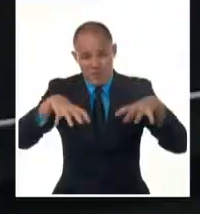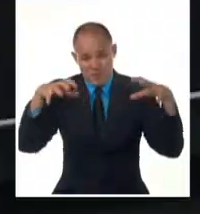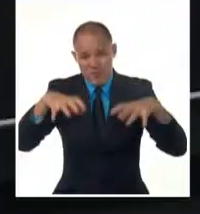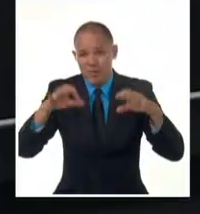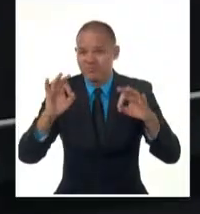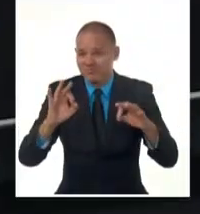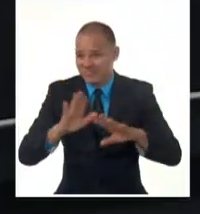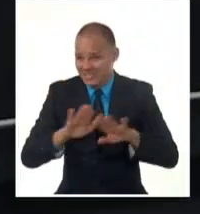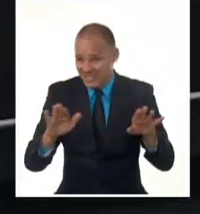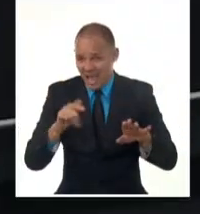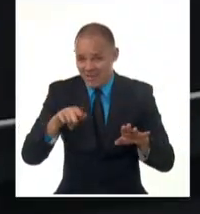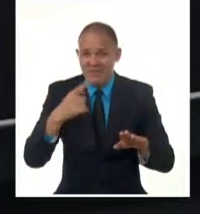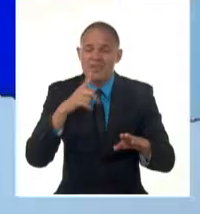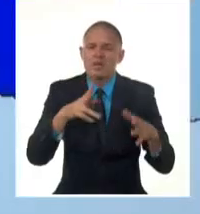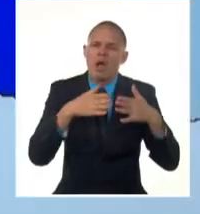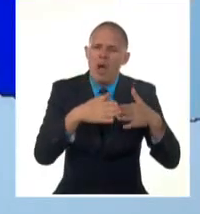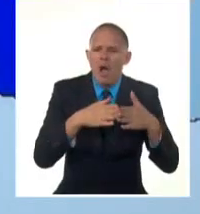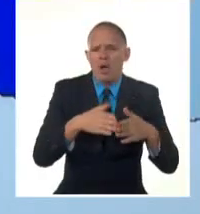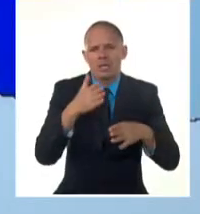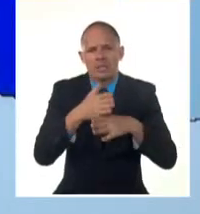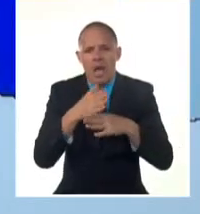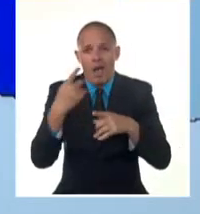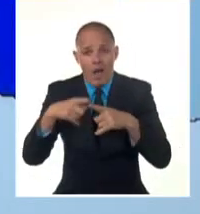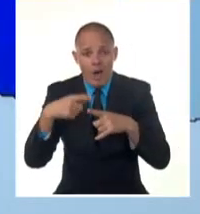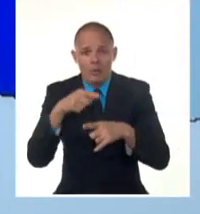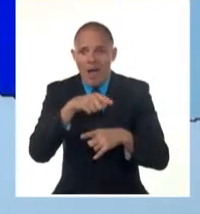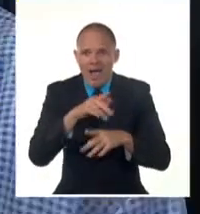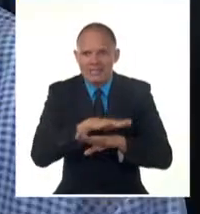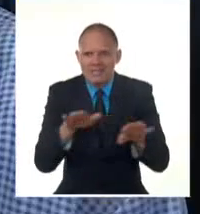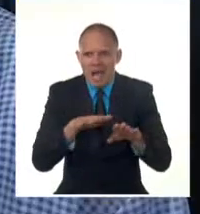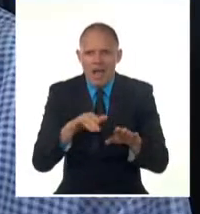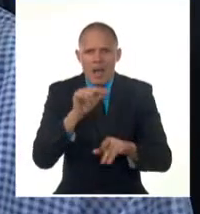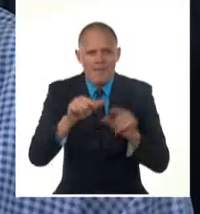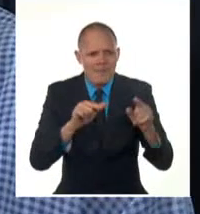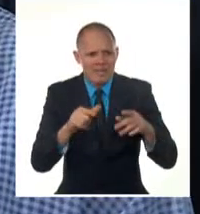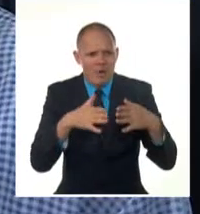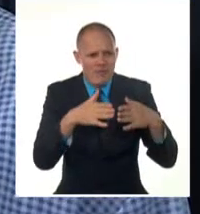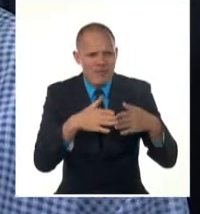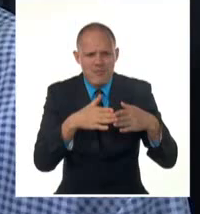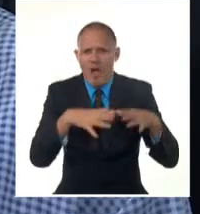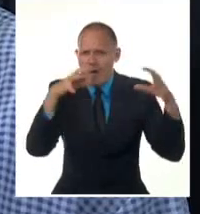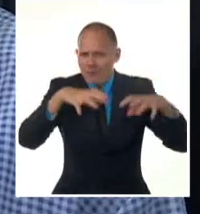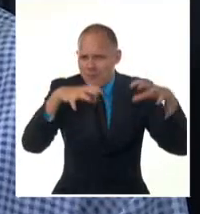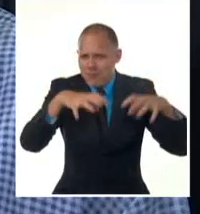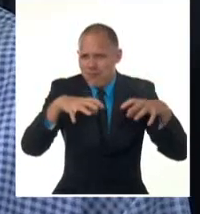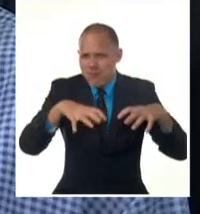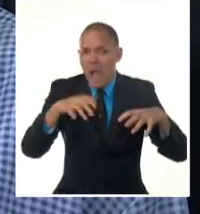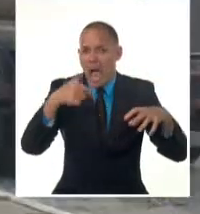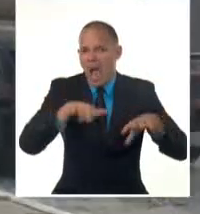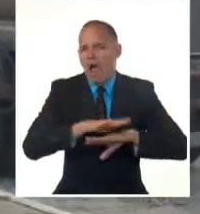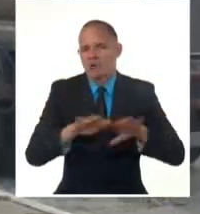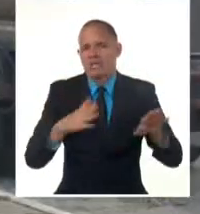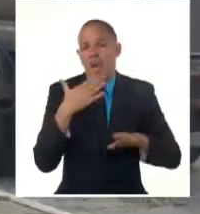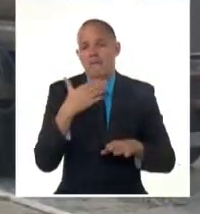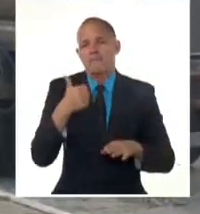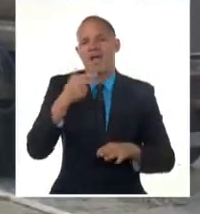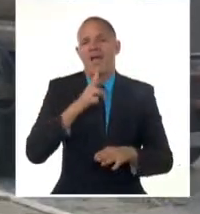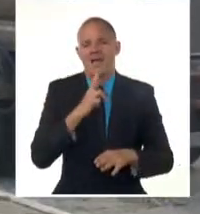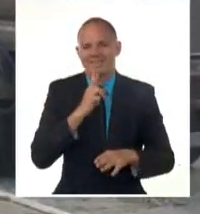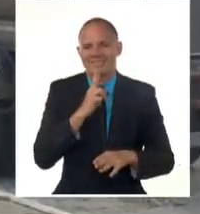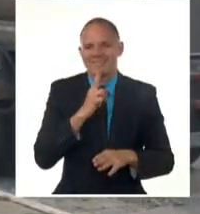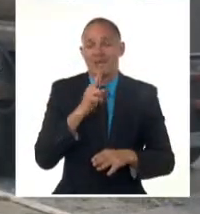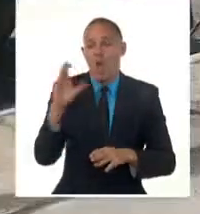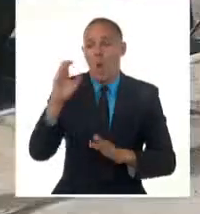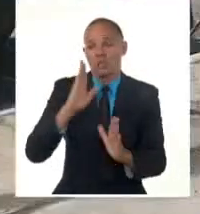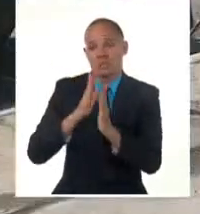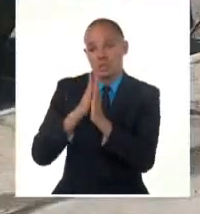llenado de los embalses, las principales lluvias, ha disminuido bastante la población que estaba afectada por sequía, pero todavía en el occidente no es así. Este